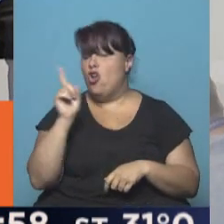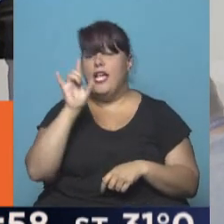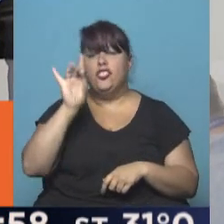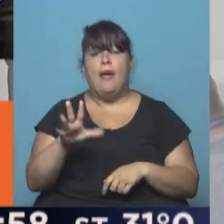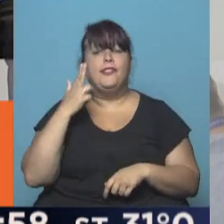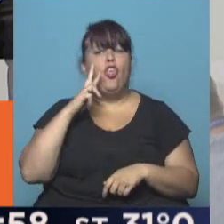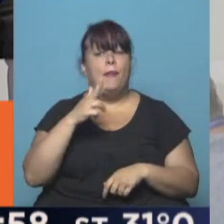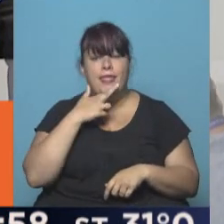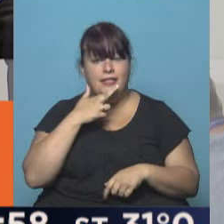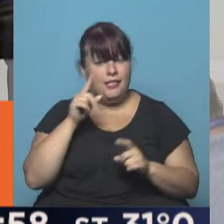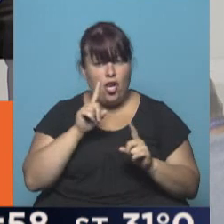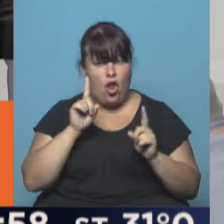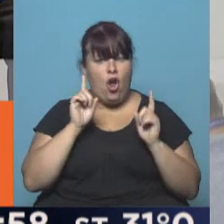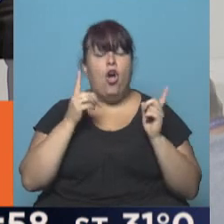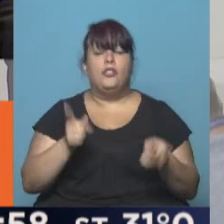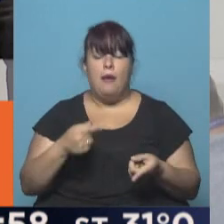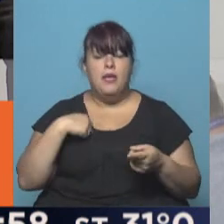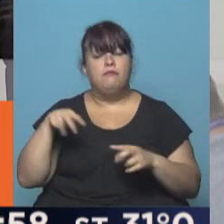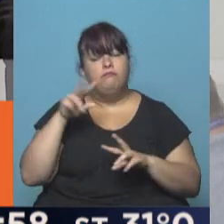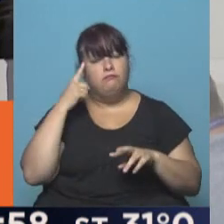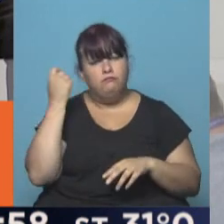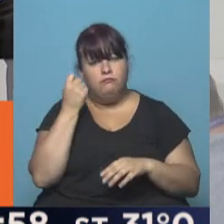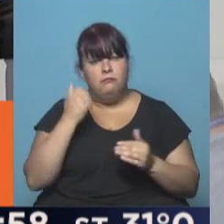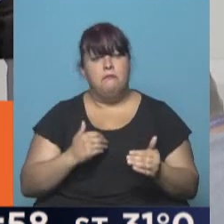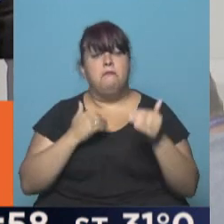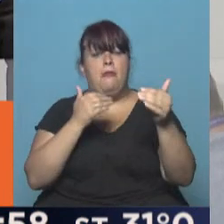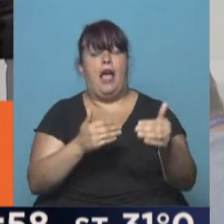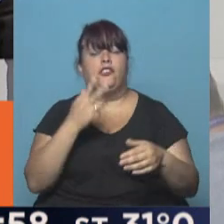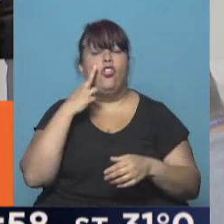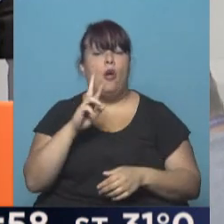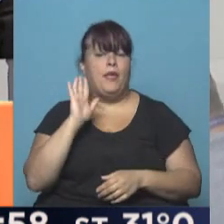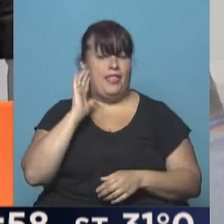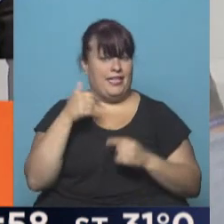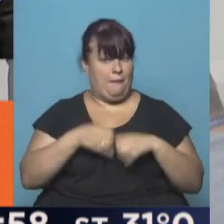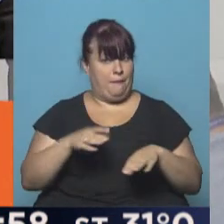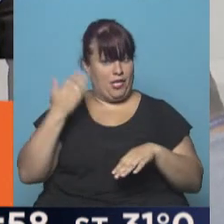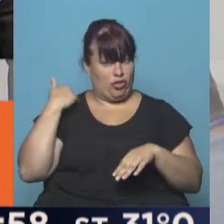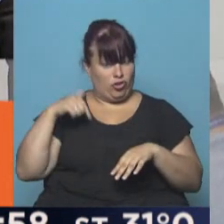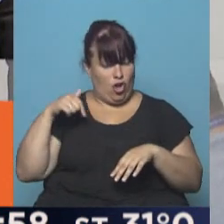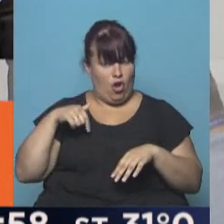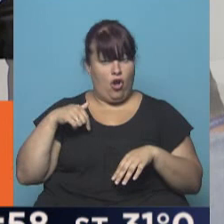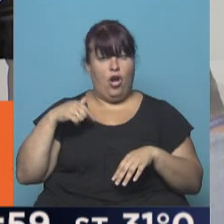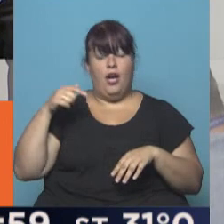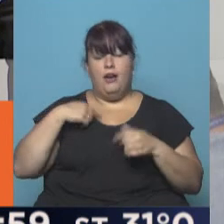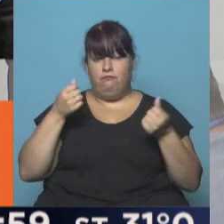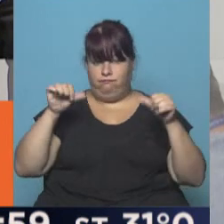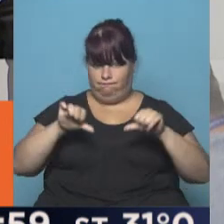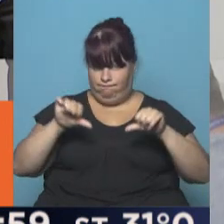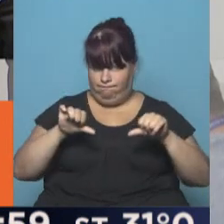el 2017, sino lo hemos llevado a cabo en el 2016. En nuestro